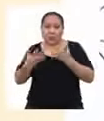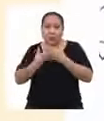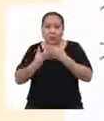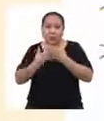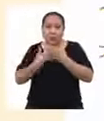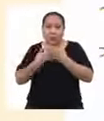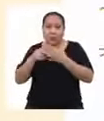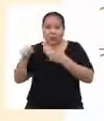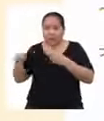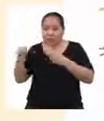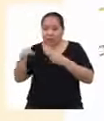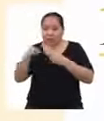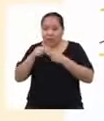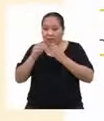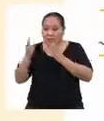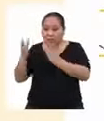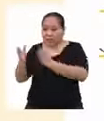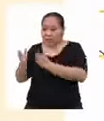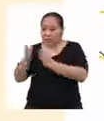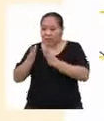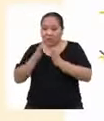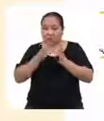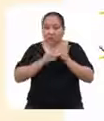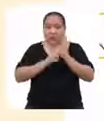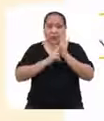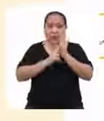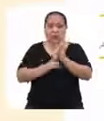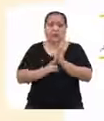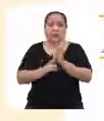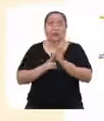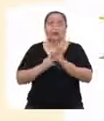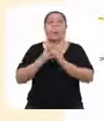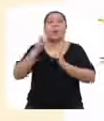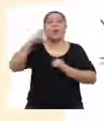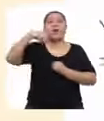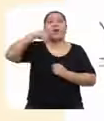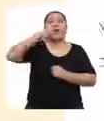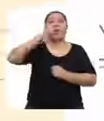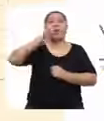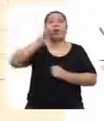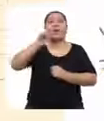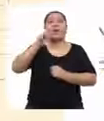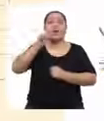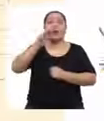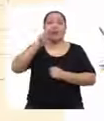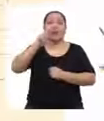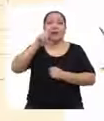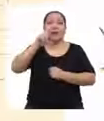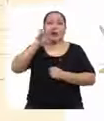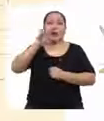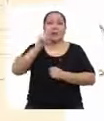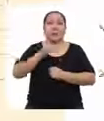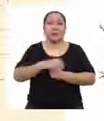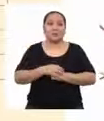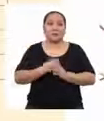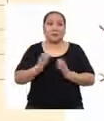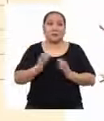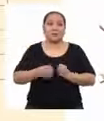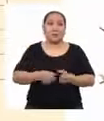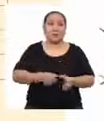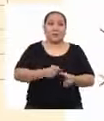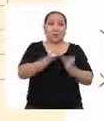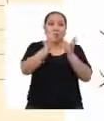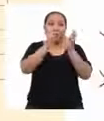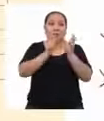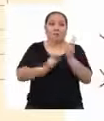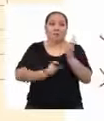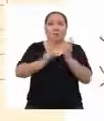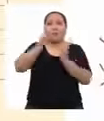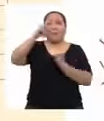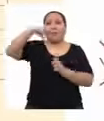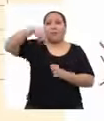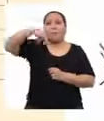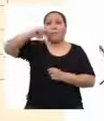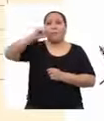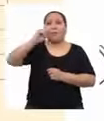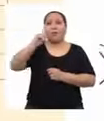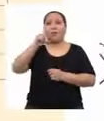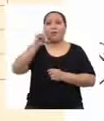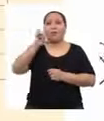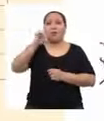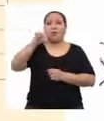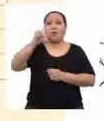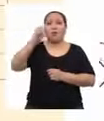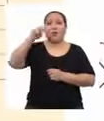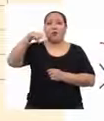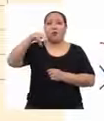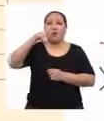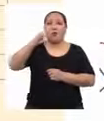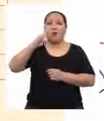se representa por la marca de clase. Por otro lado, el polígono de frecuencias se forma uniendo los extremos de